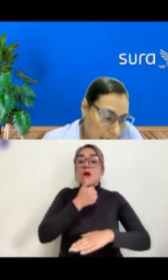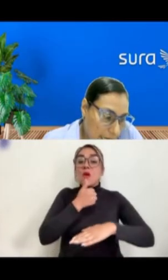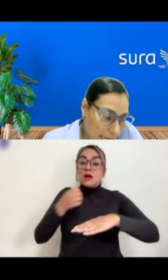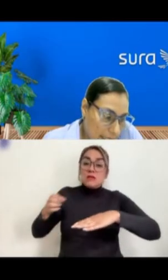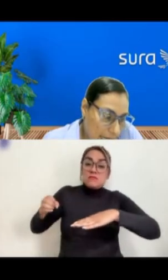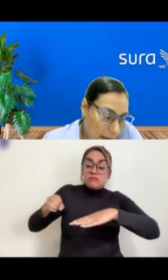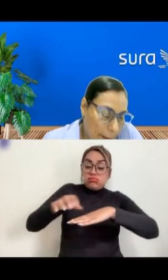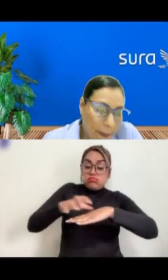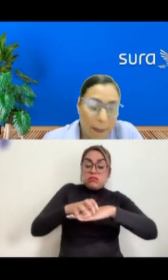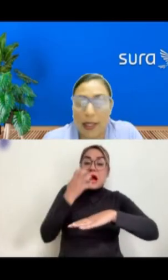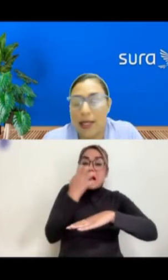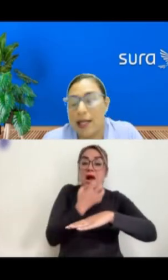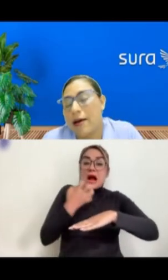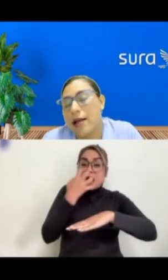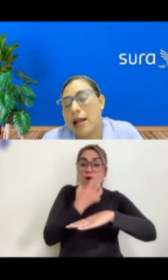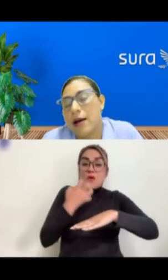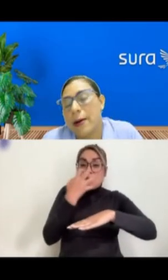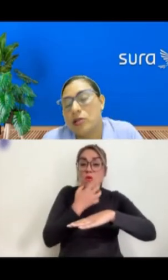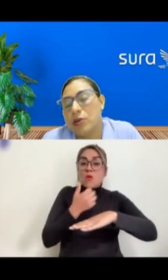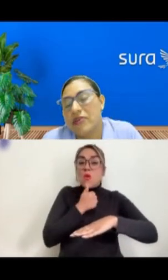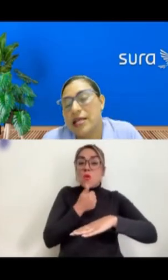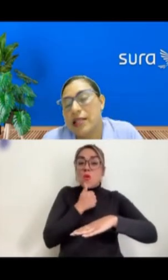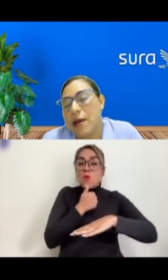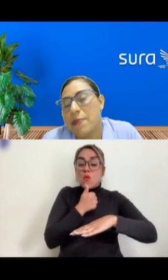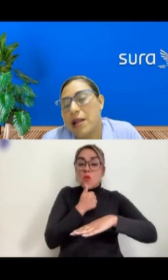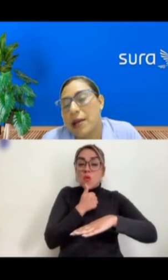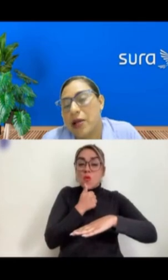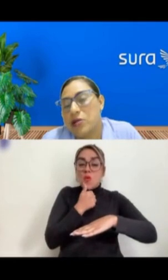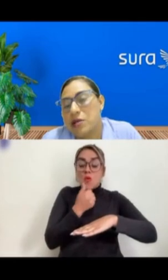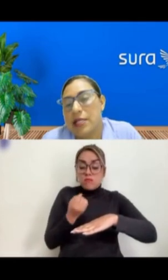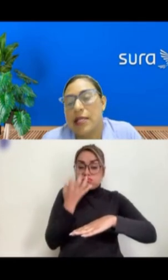hirviendo allí en la parte